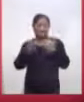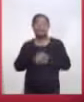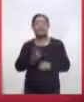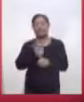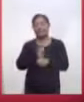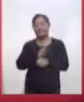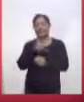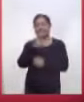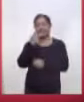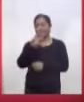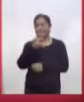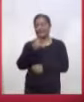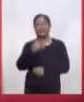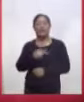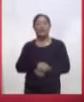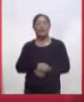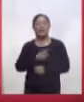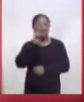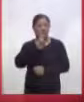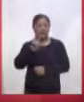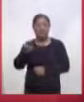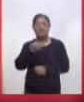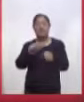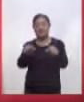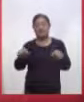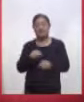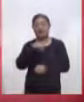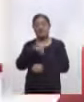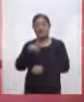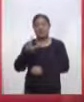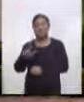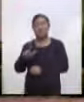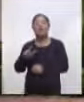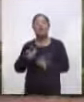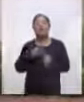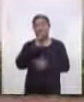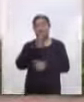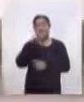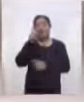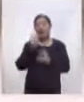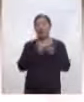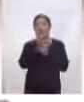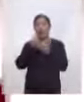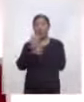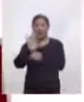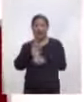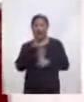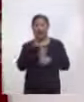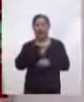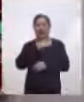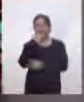lo quieres ver, Sala Miguel en el IRA. Los mejores estrenos de esta temporada los tenemos para ti. Y esta semana proyectamos.